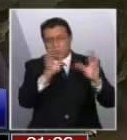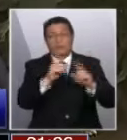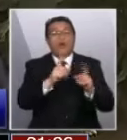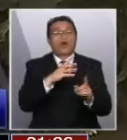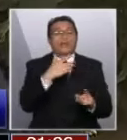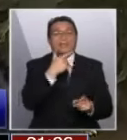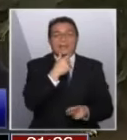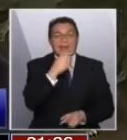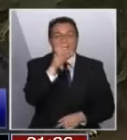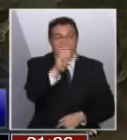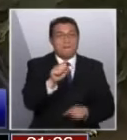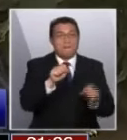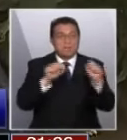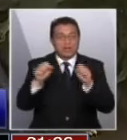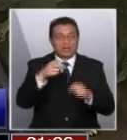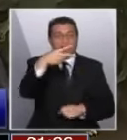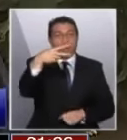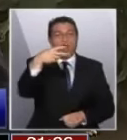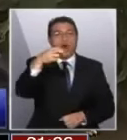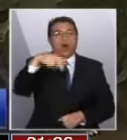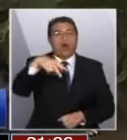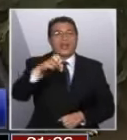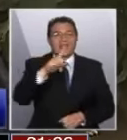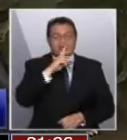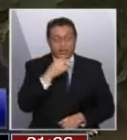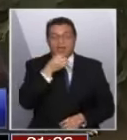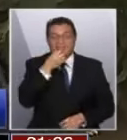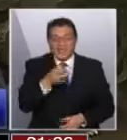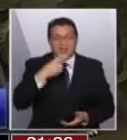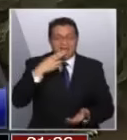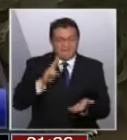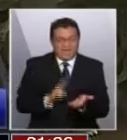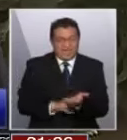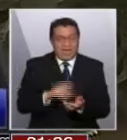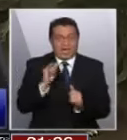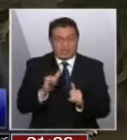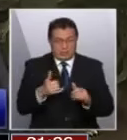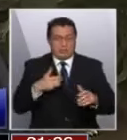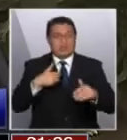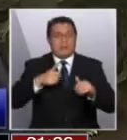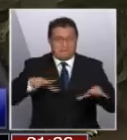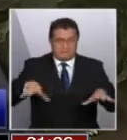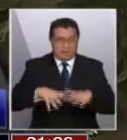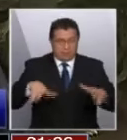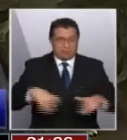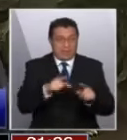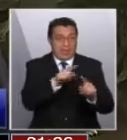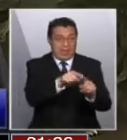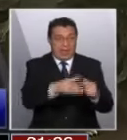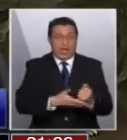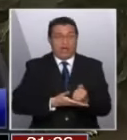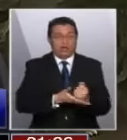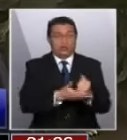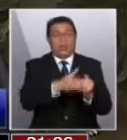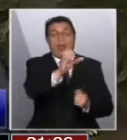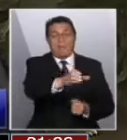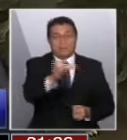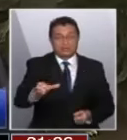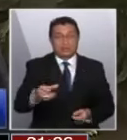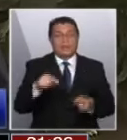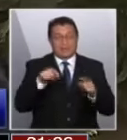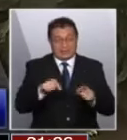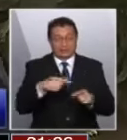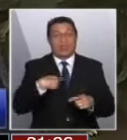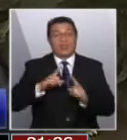quiere a políticos honestos que digan la verdad y que se jueguen por ello y eso es lo que tenemos que que que